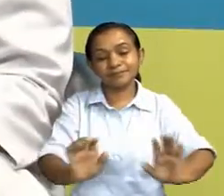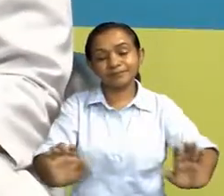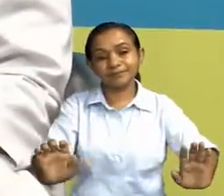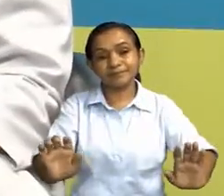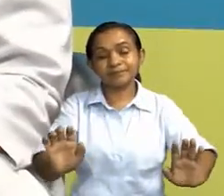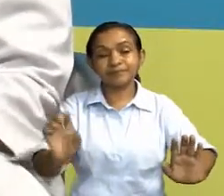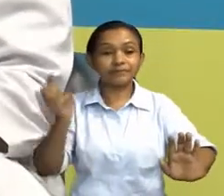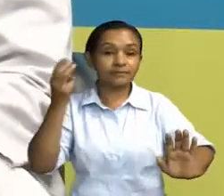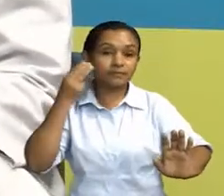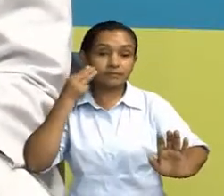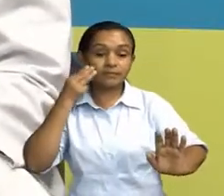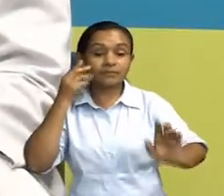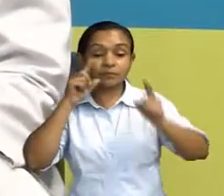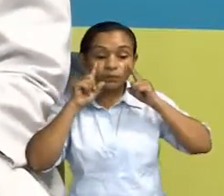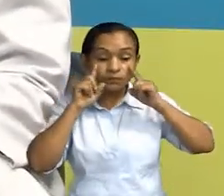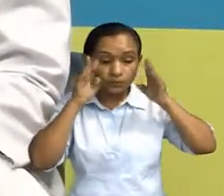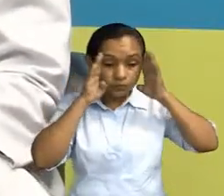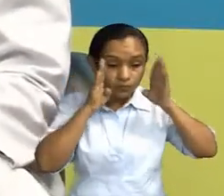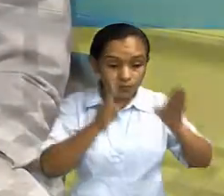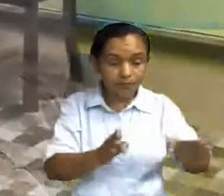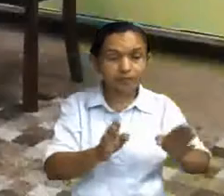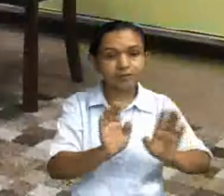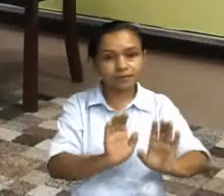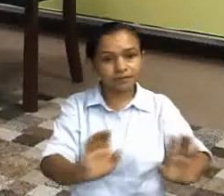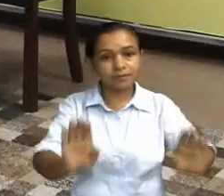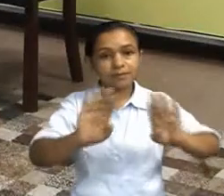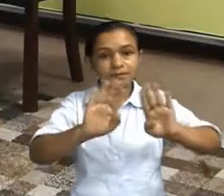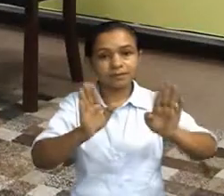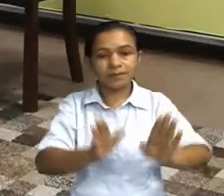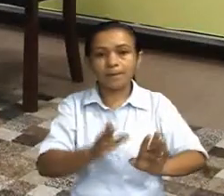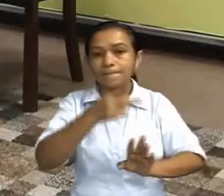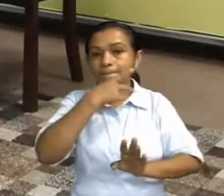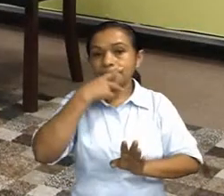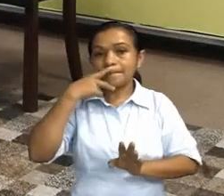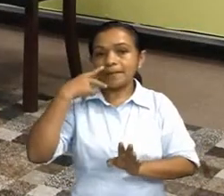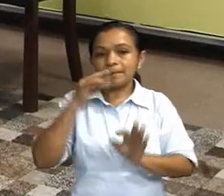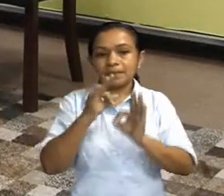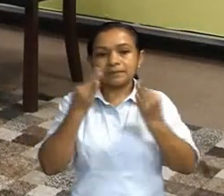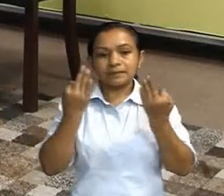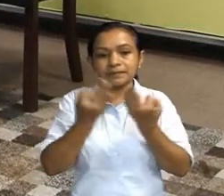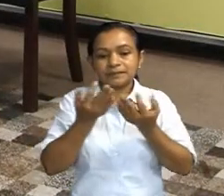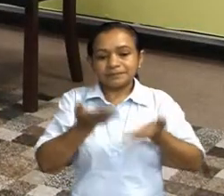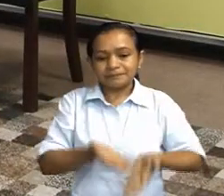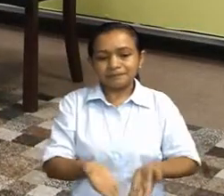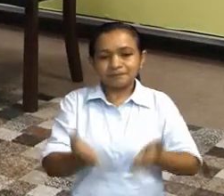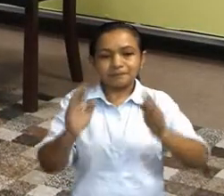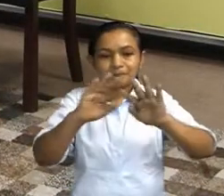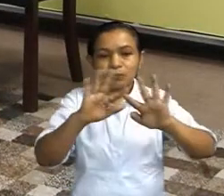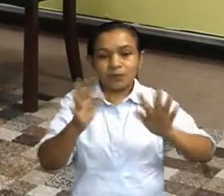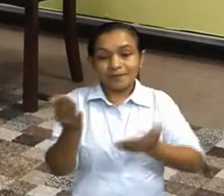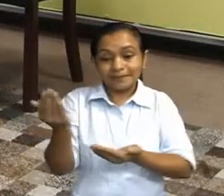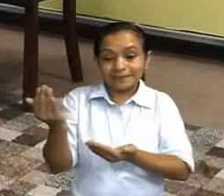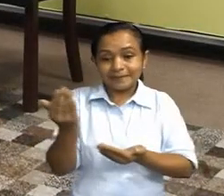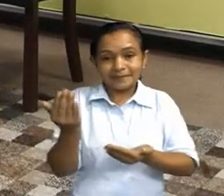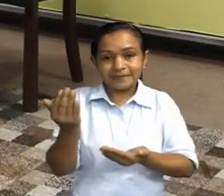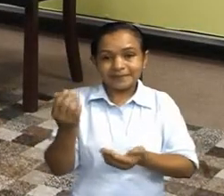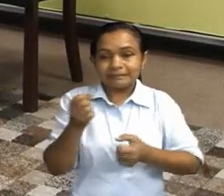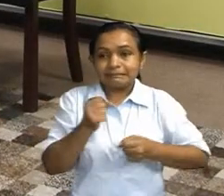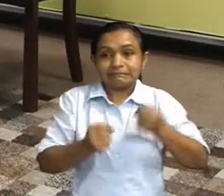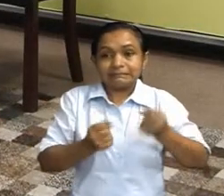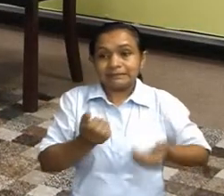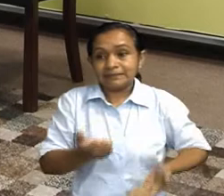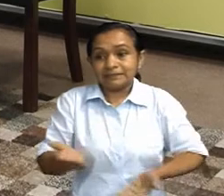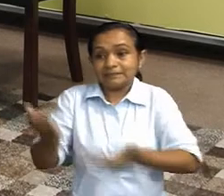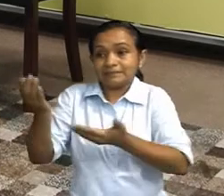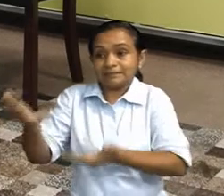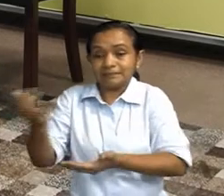estar pendiente en los padres de familia. Un padre de familia que por primera vez tiene una niña, por ejemplo, sale en carrera a la emergencia